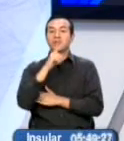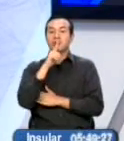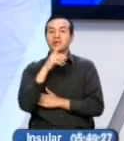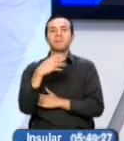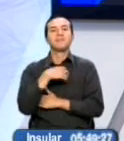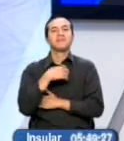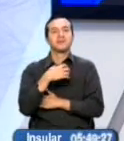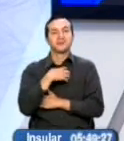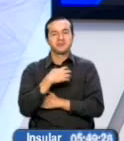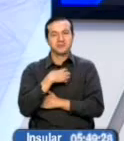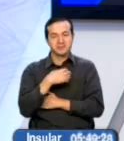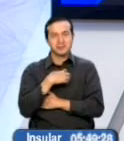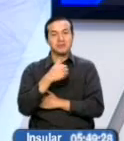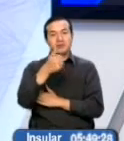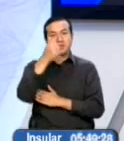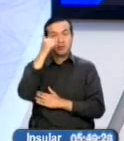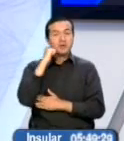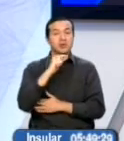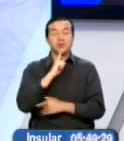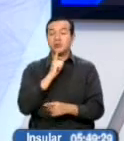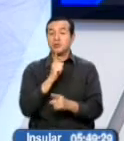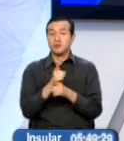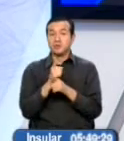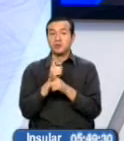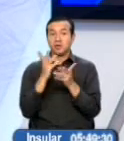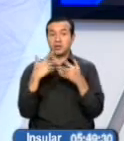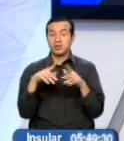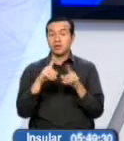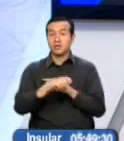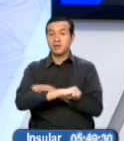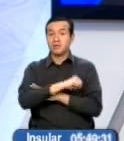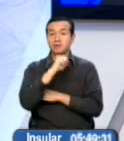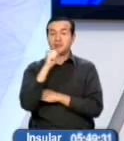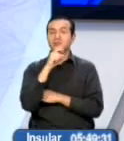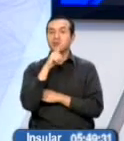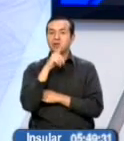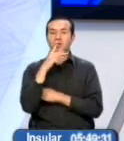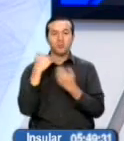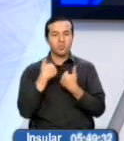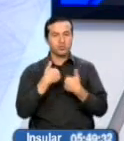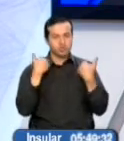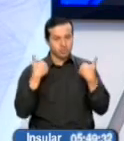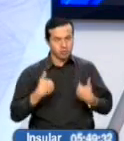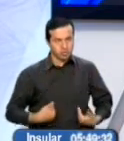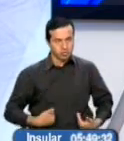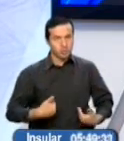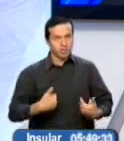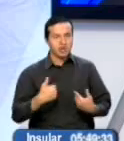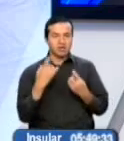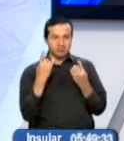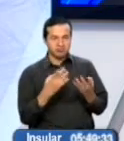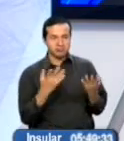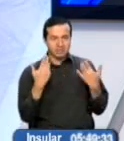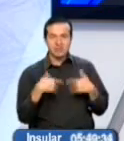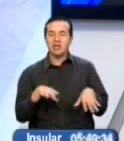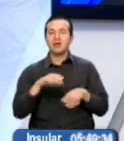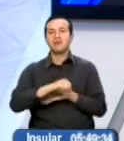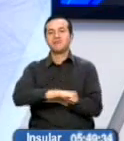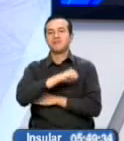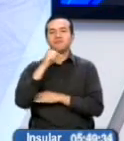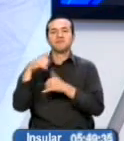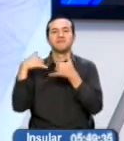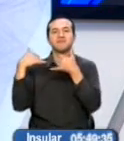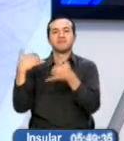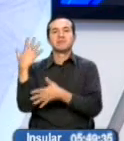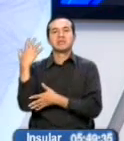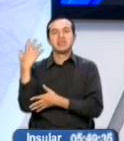Barcelona Sporting Club, que ayer, con el resultado que necesitaba, la victoria ante Mushurruna, consiguió la estrella número 15, convirtiéndose